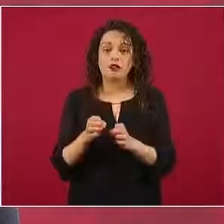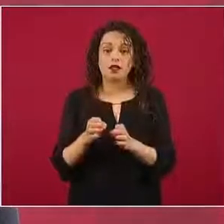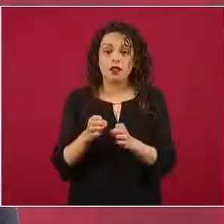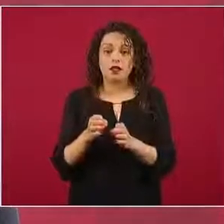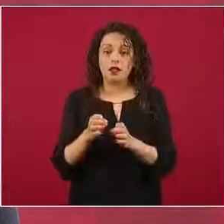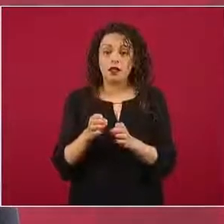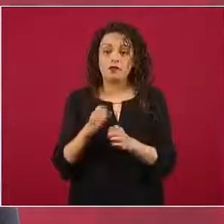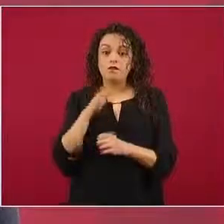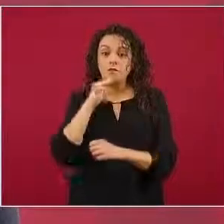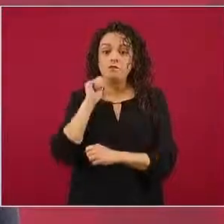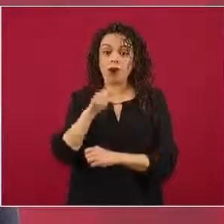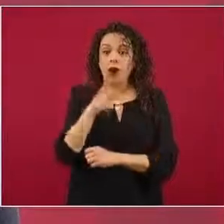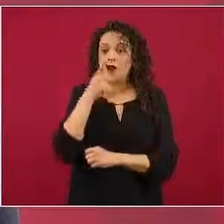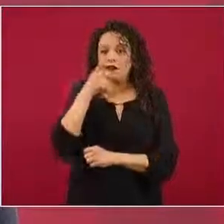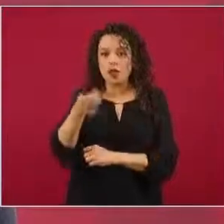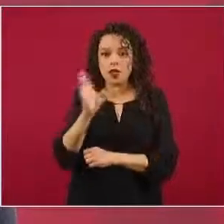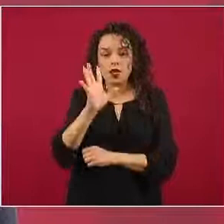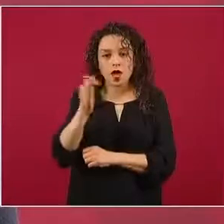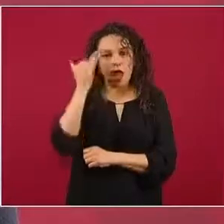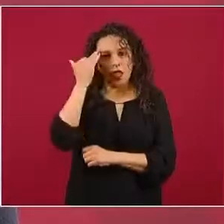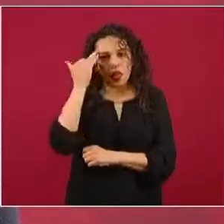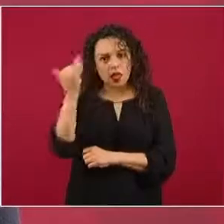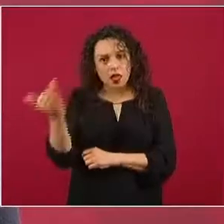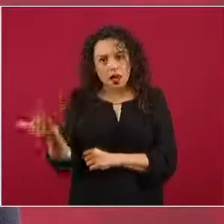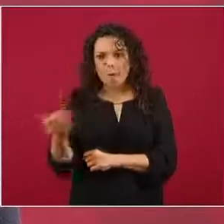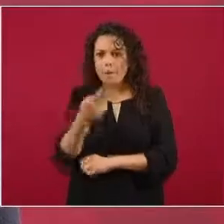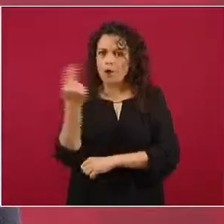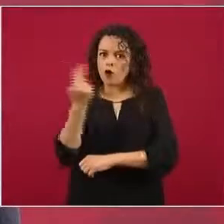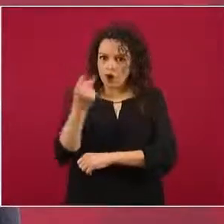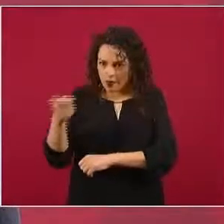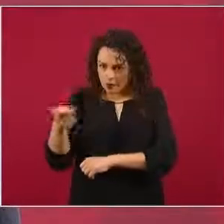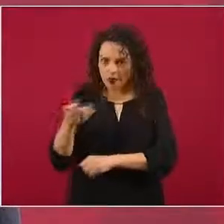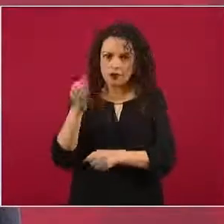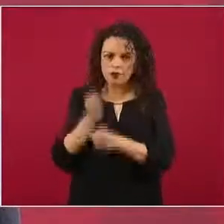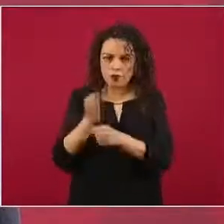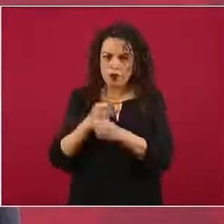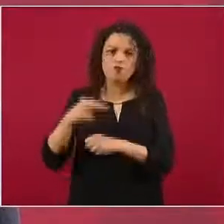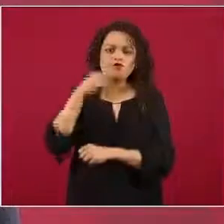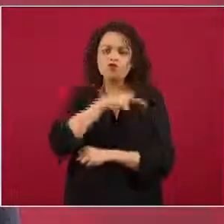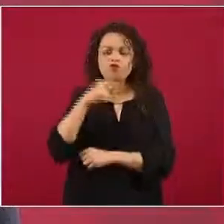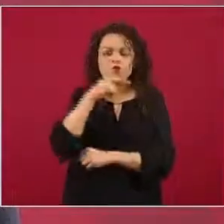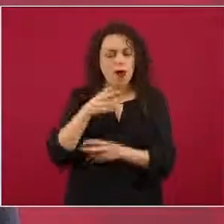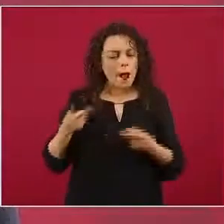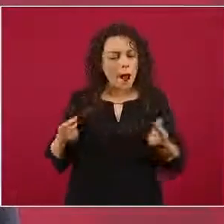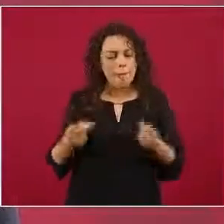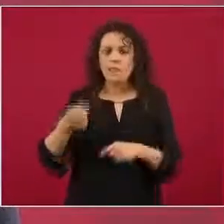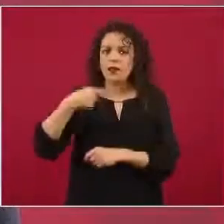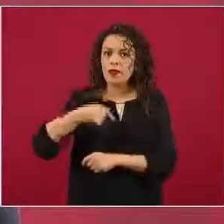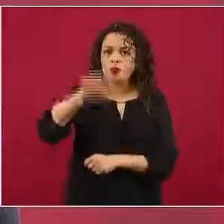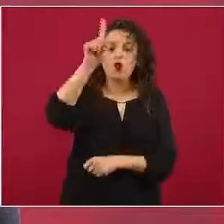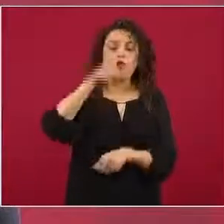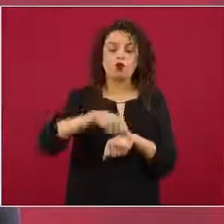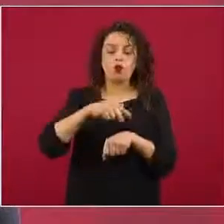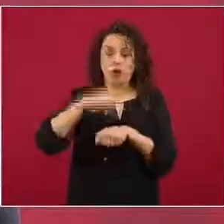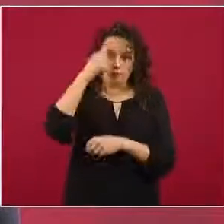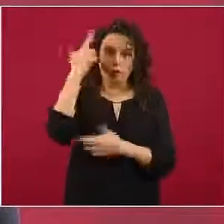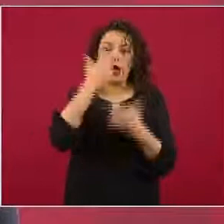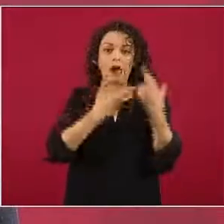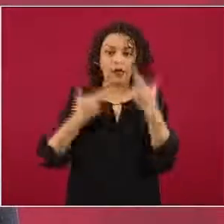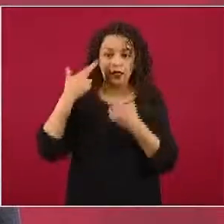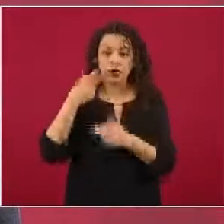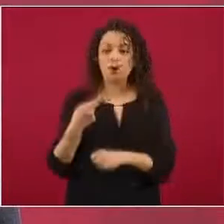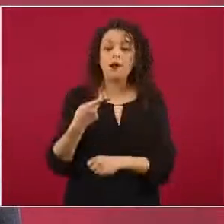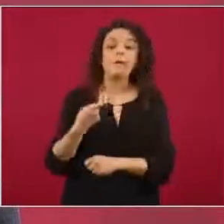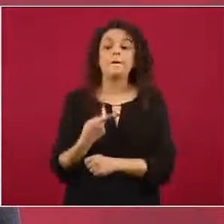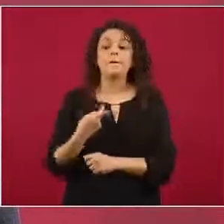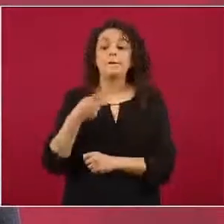nos dice estamos demorando en demandar la atención, hay que hacerlo rápidamente, pero más aún si no todas las personas tienen